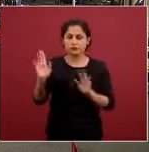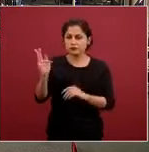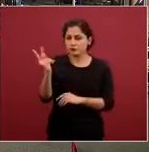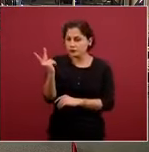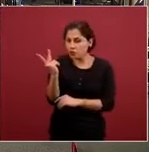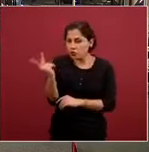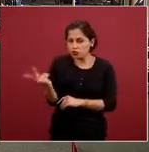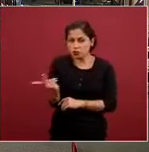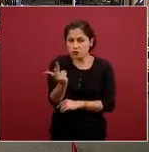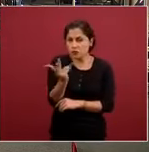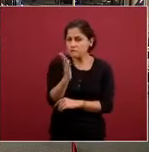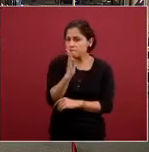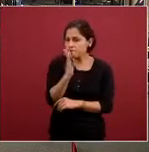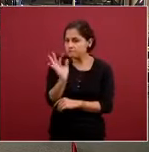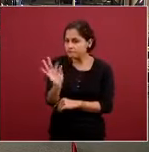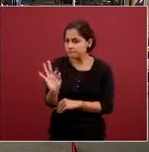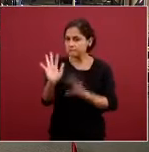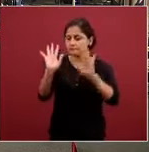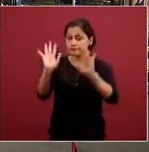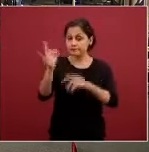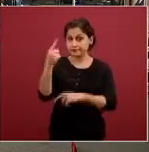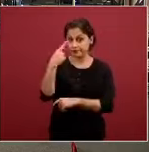muy sencillas. La primera,